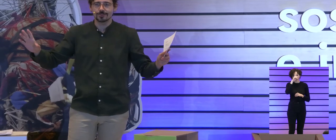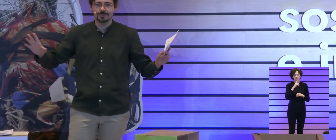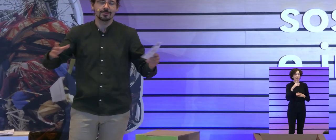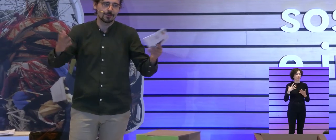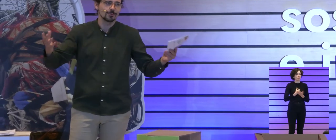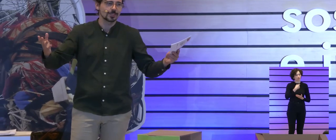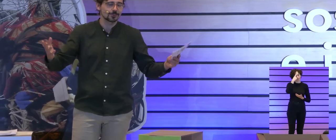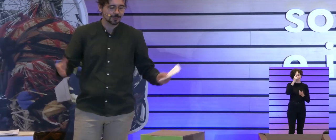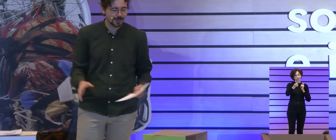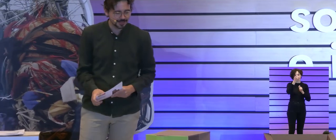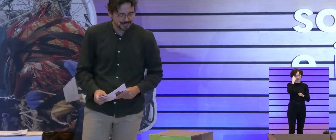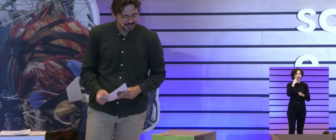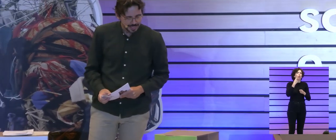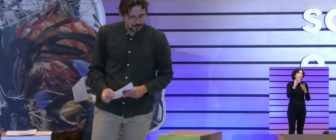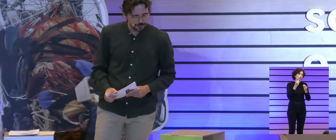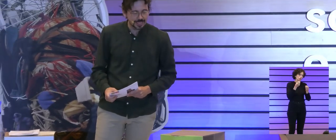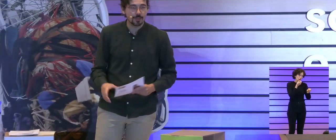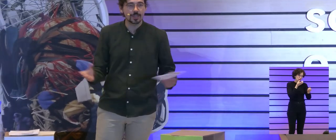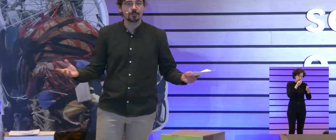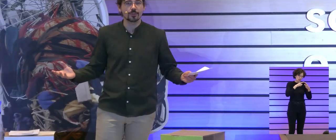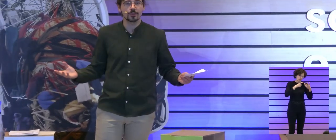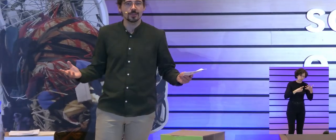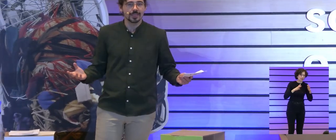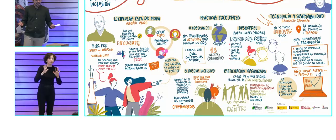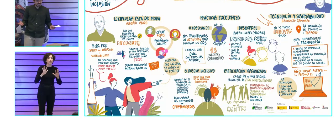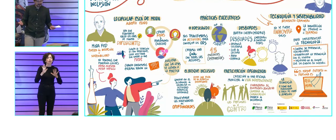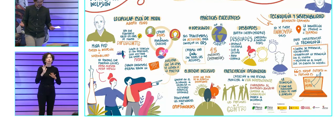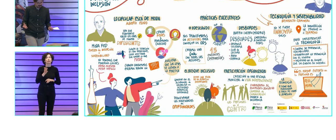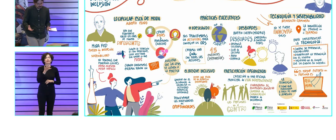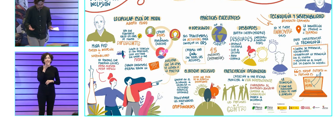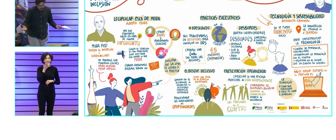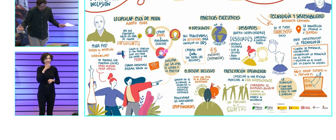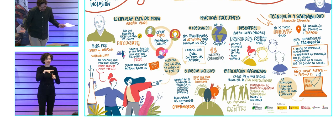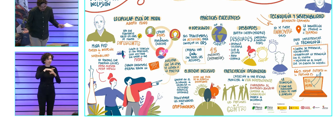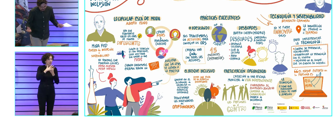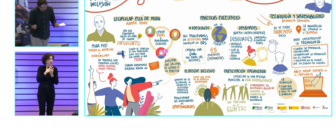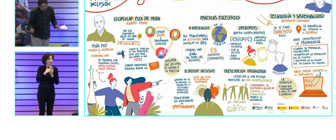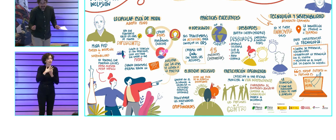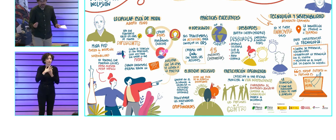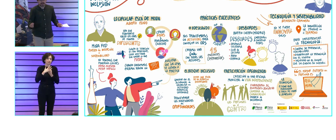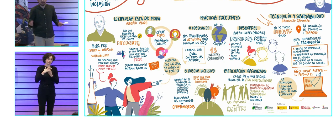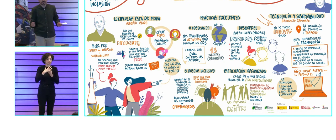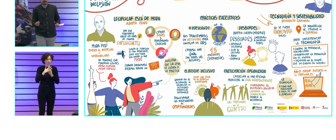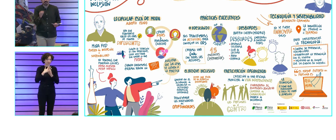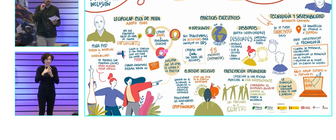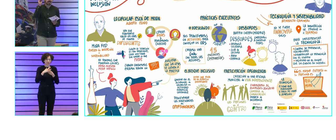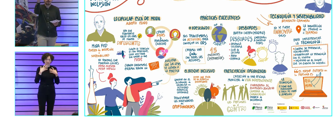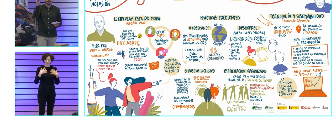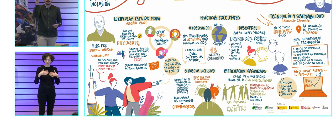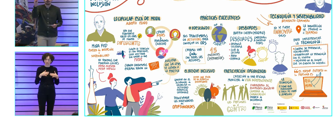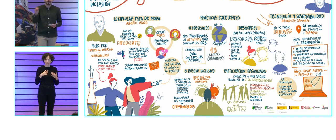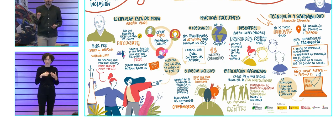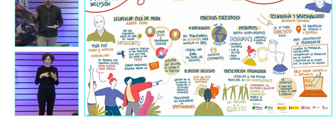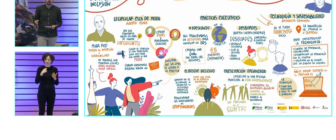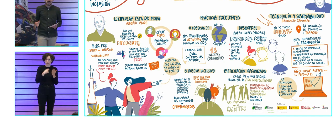a todos, hablo de muchas cosas obviamente, pero que cuando la situación es tan desafiante, esta